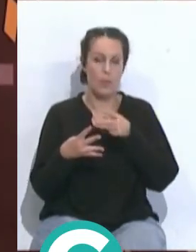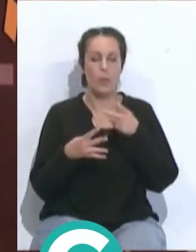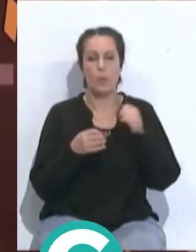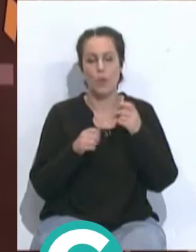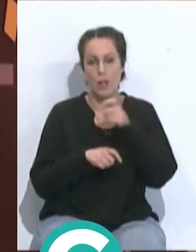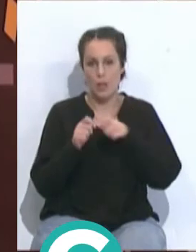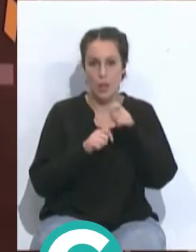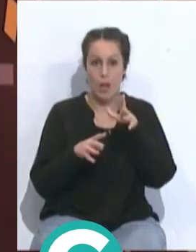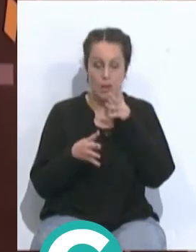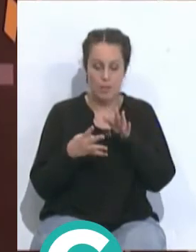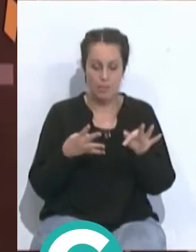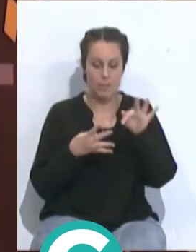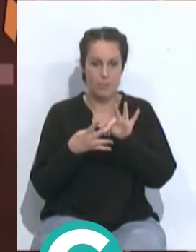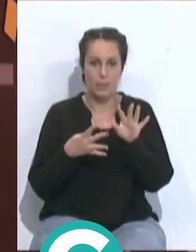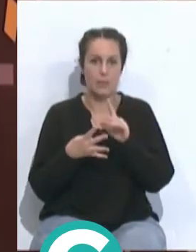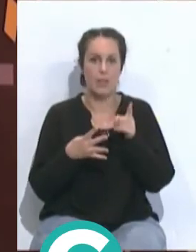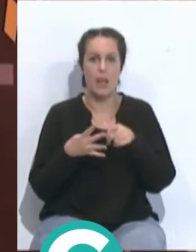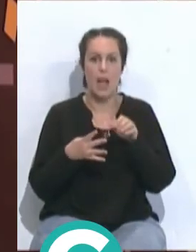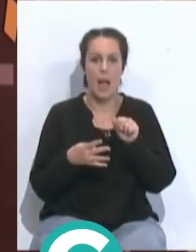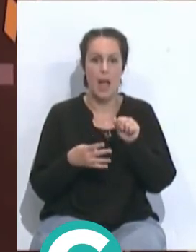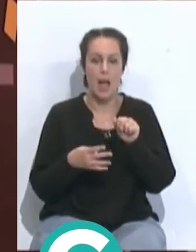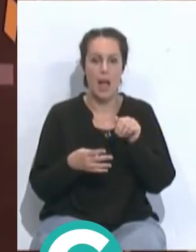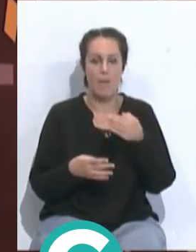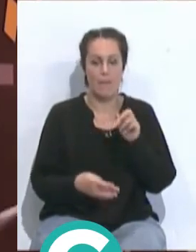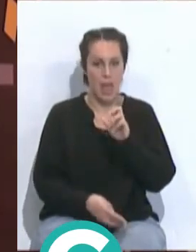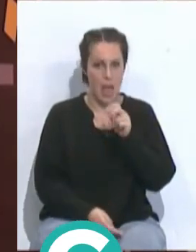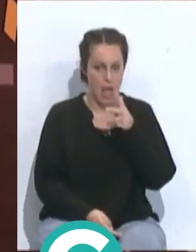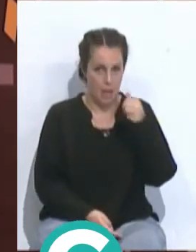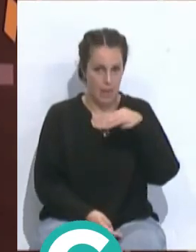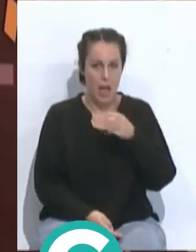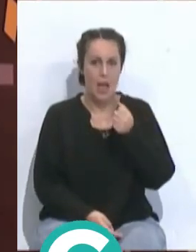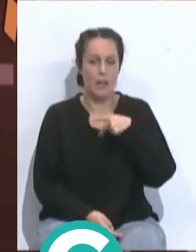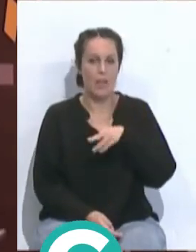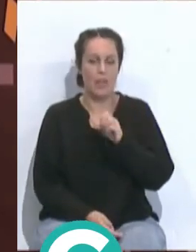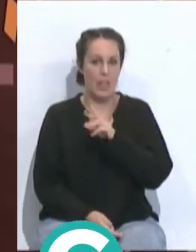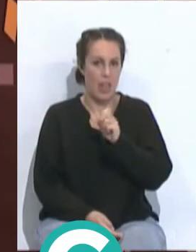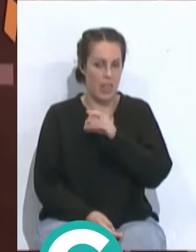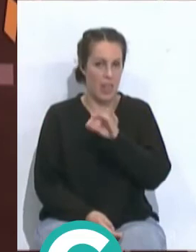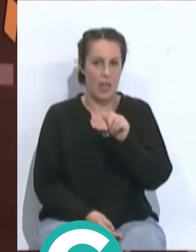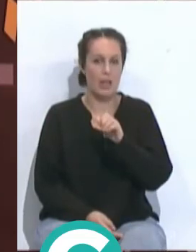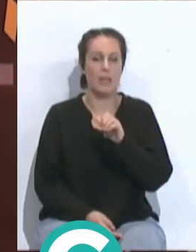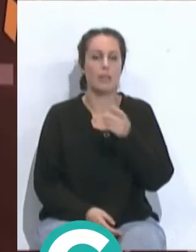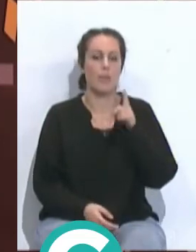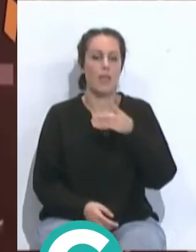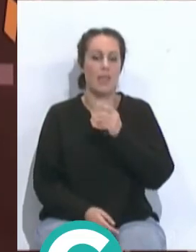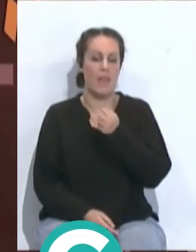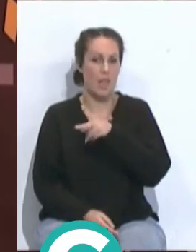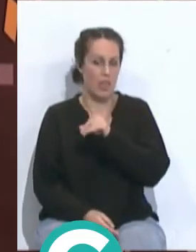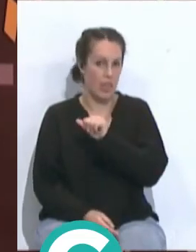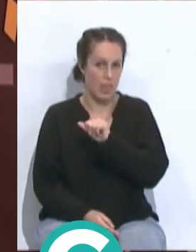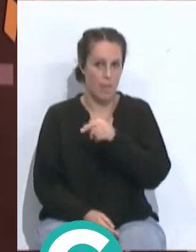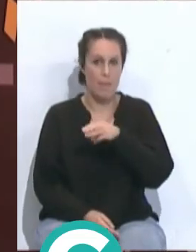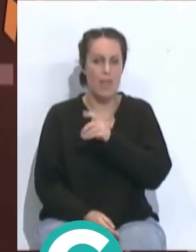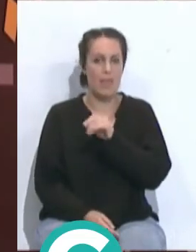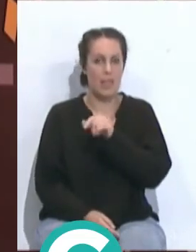asociación. Vamos ahora por el segundo, de Abraham Andrade, componente del showmancero, junto a David Medina, que le acompaña también en